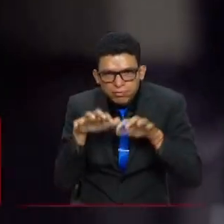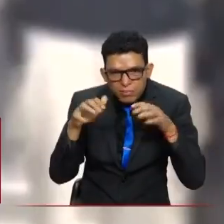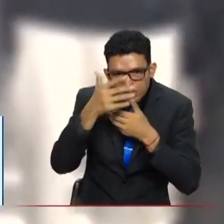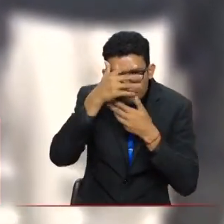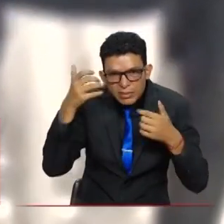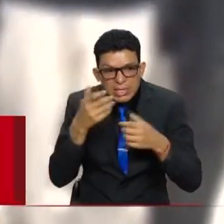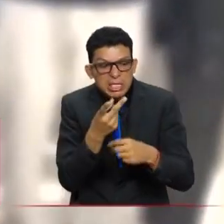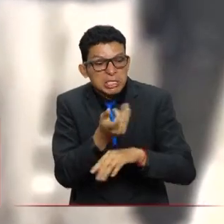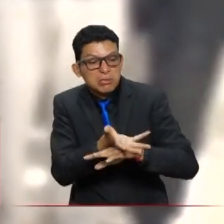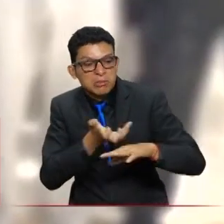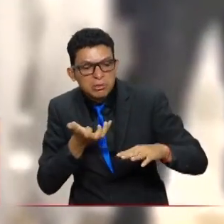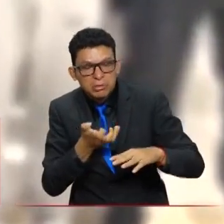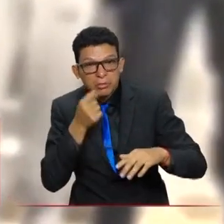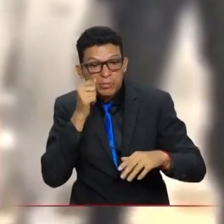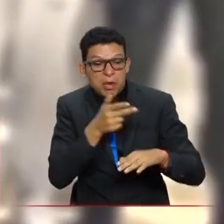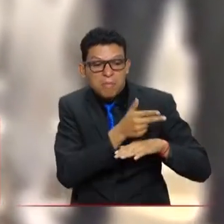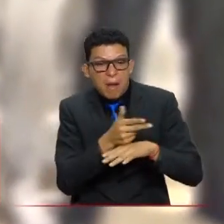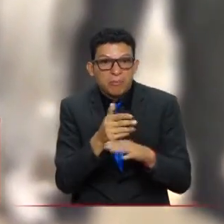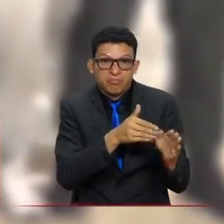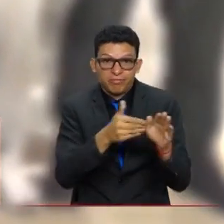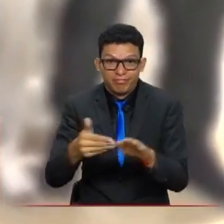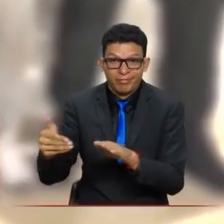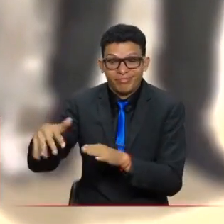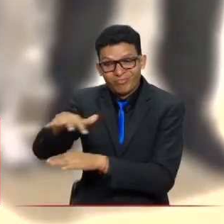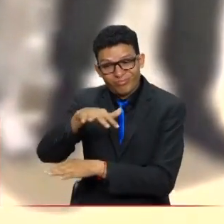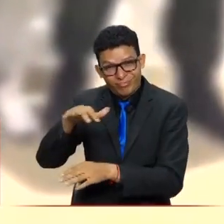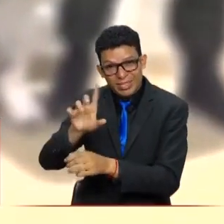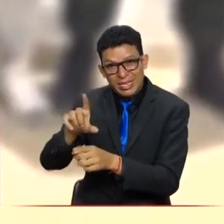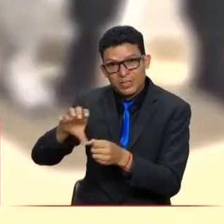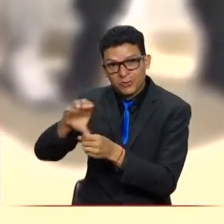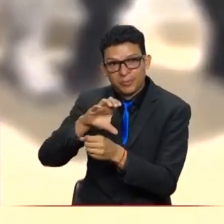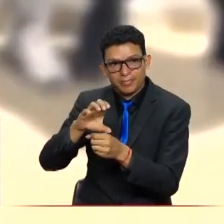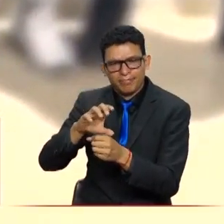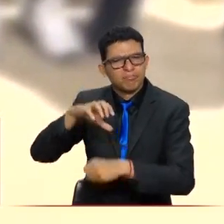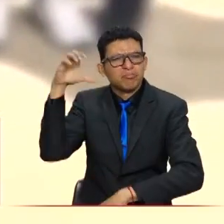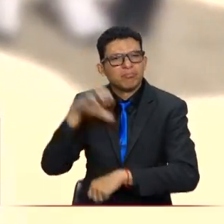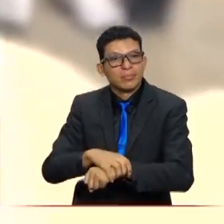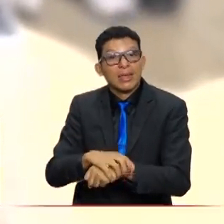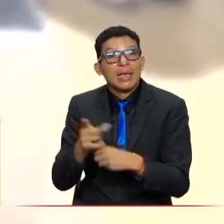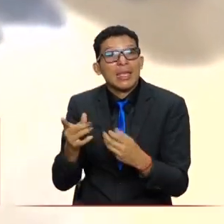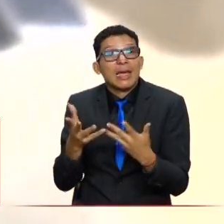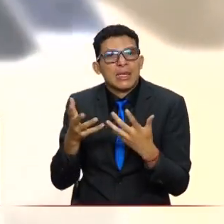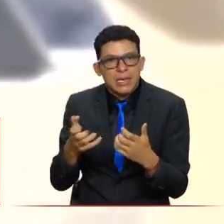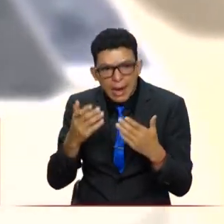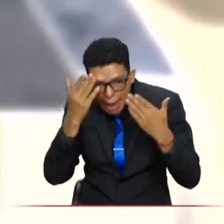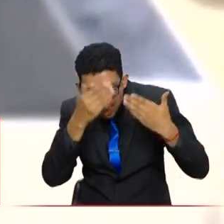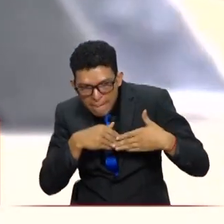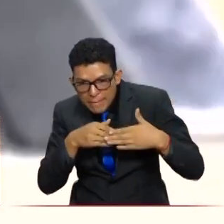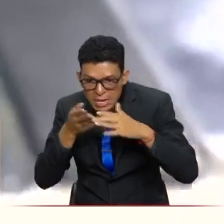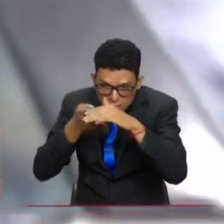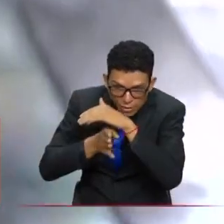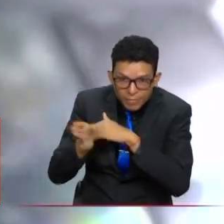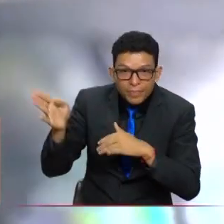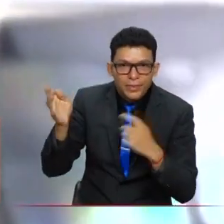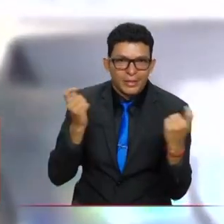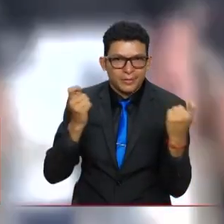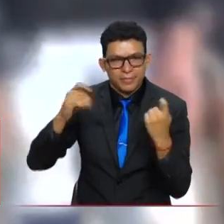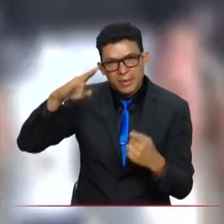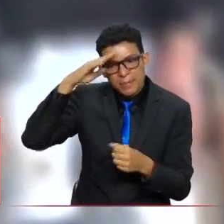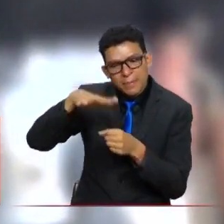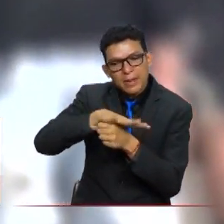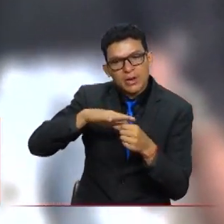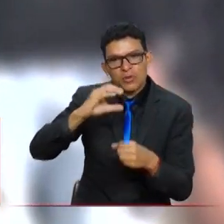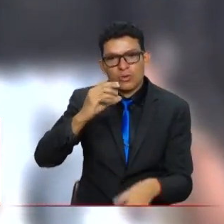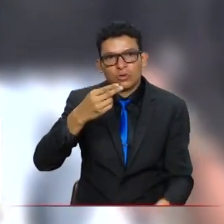extorsiones y homicidios en zona urbana de esta municipalidad los capturaron cuando intentaban invadir un puesto de control en el barrio chorro